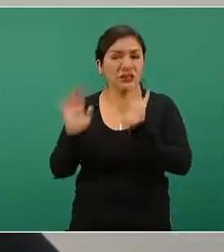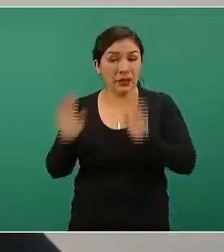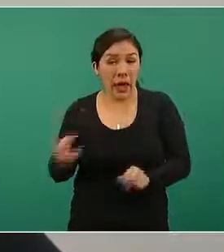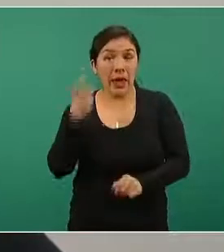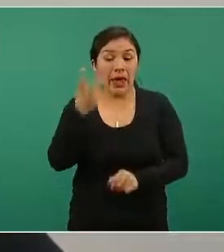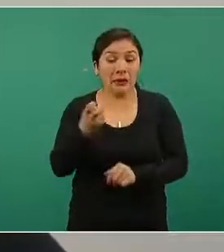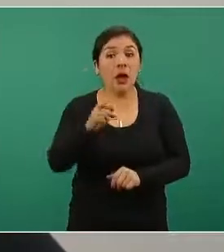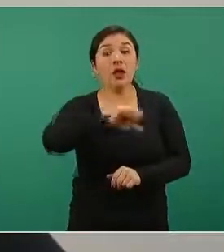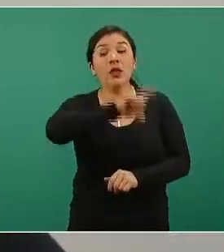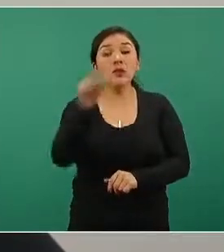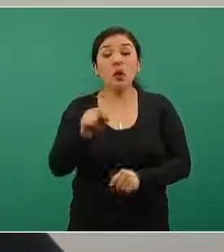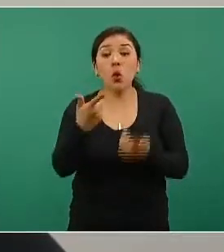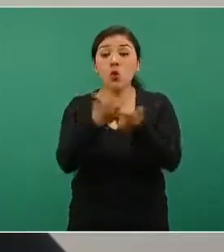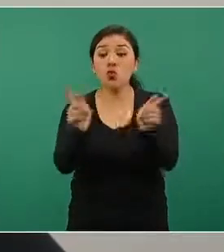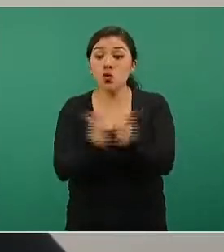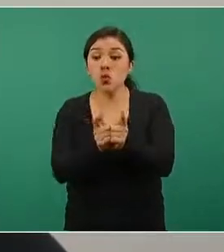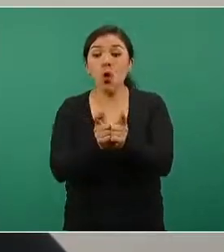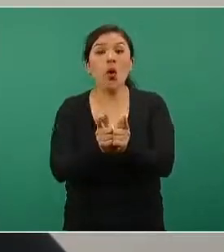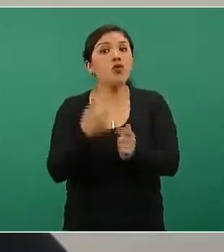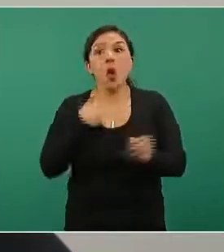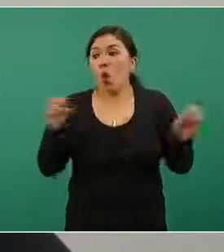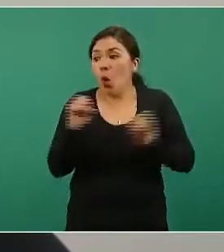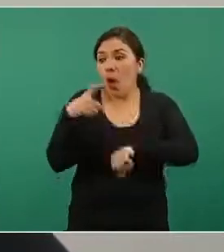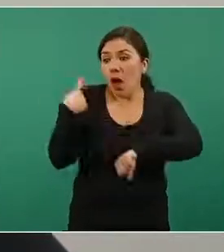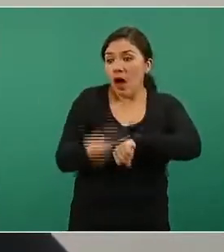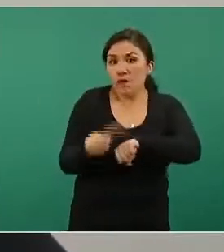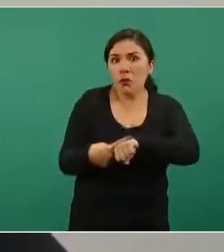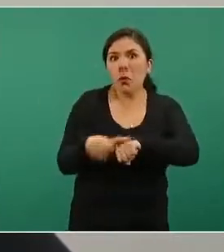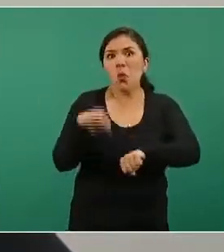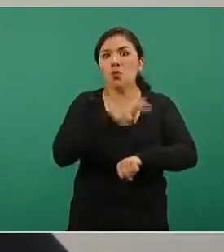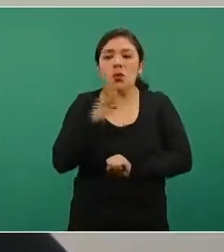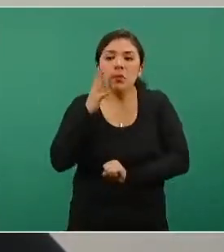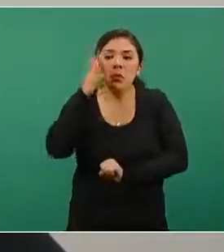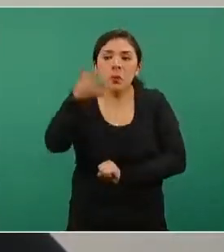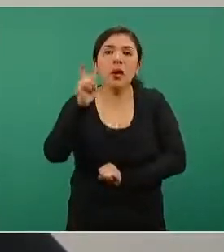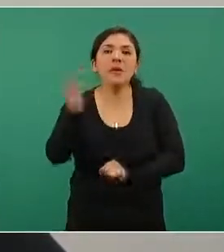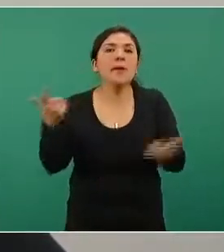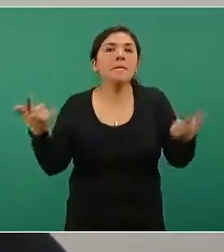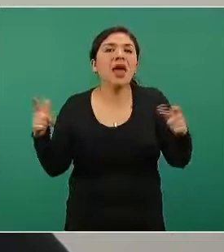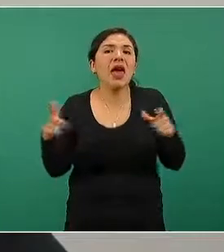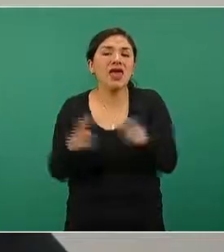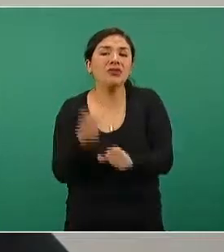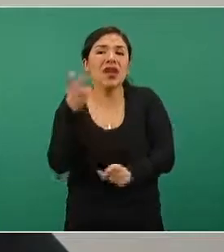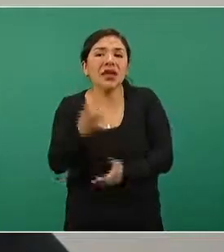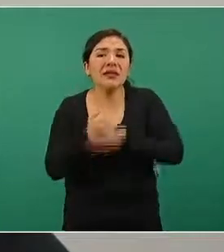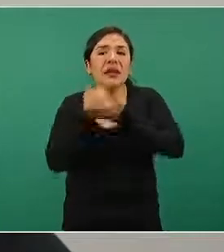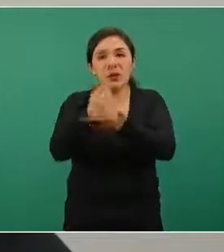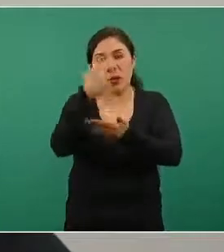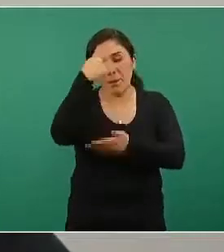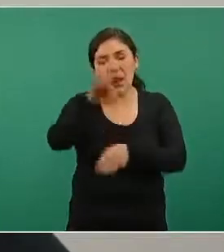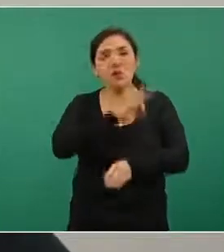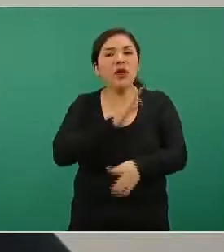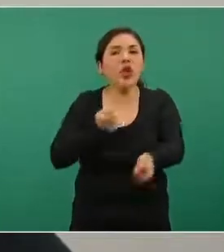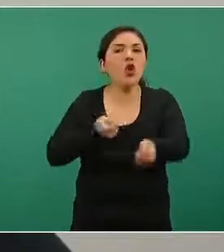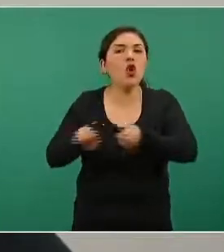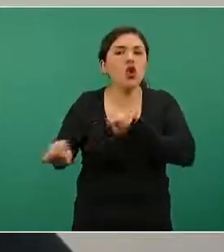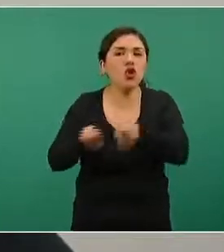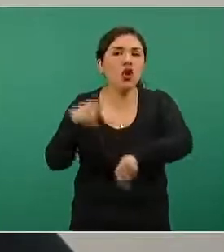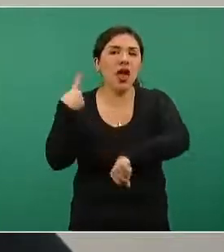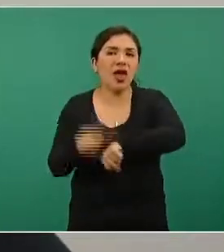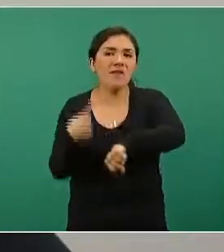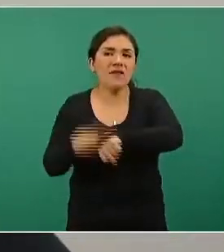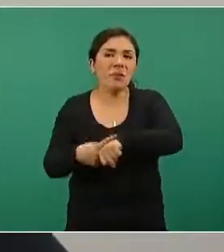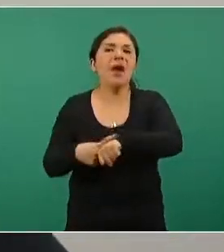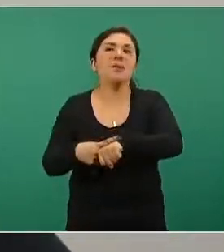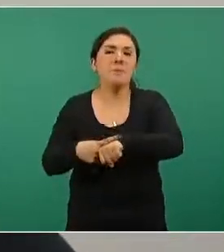enfermar sean cada vez menores y esto obviamente contribuya en los siguientes meses al control de la epidemia